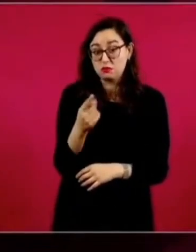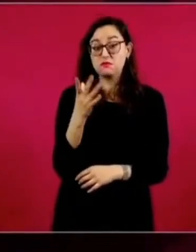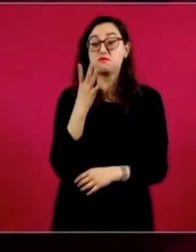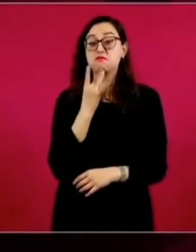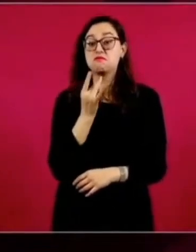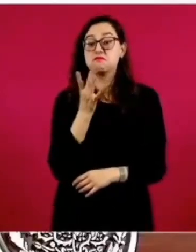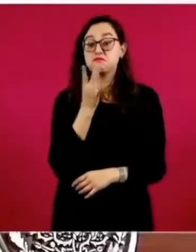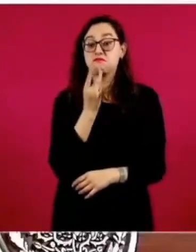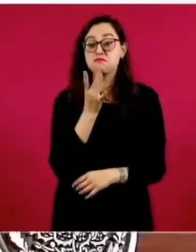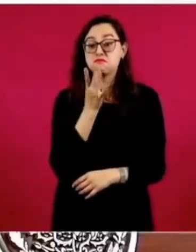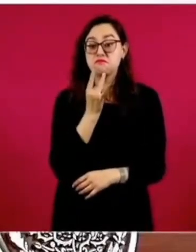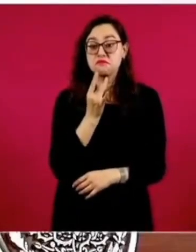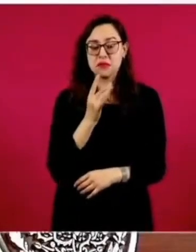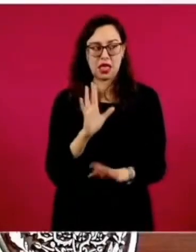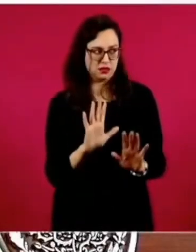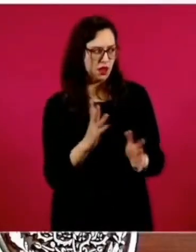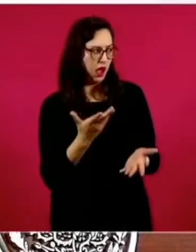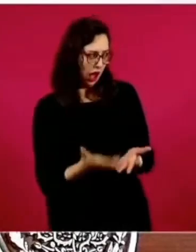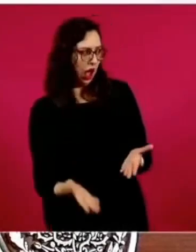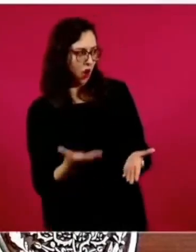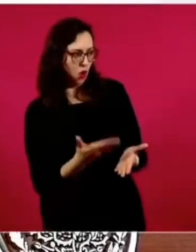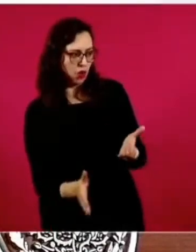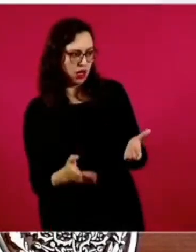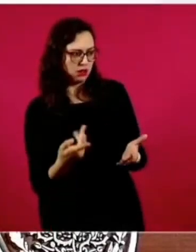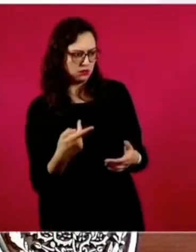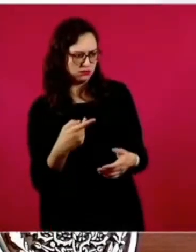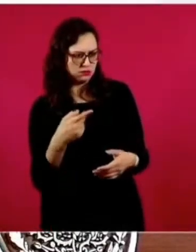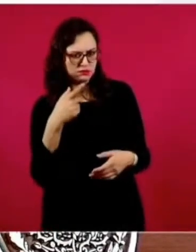No, pero eso es ahora. ¿Siempre?